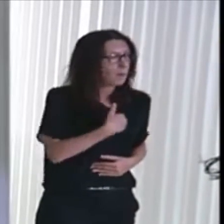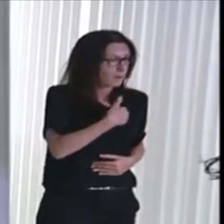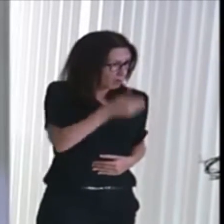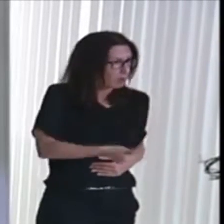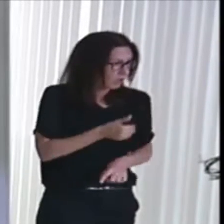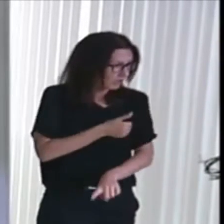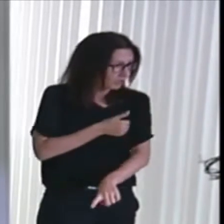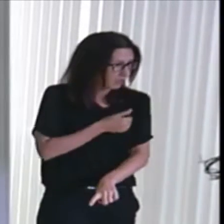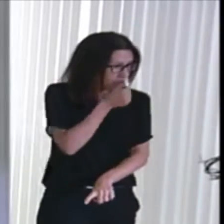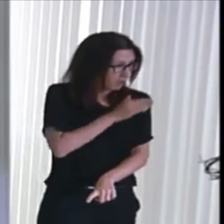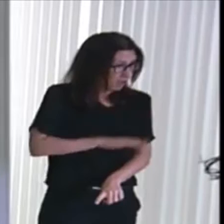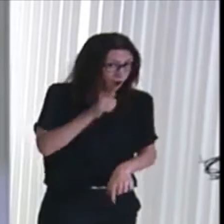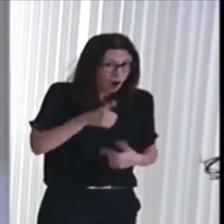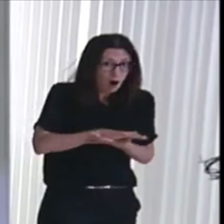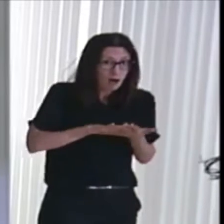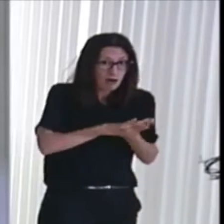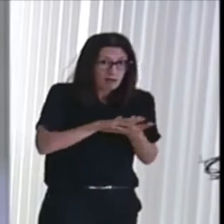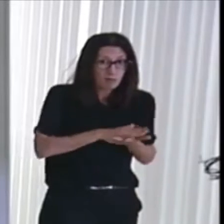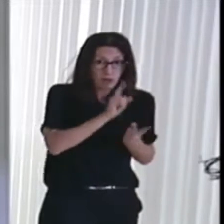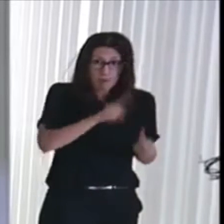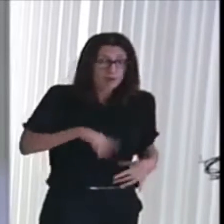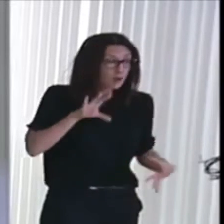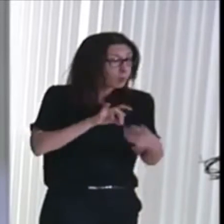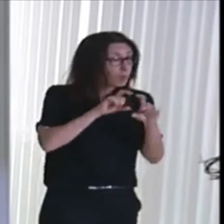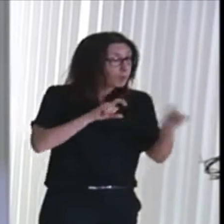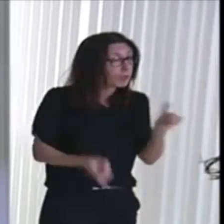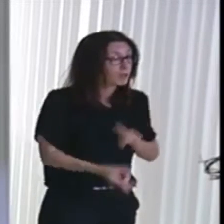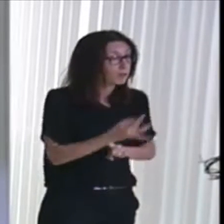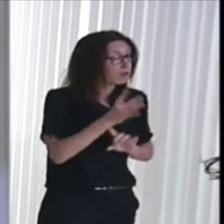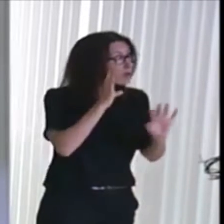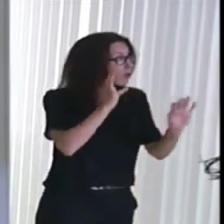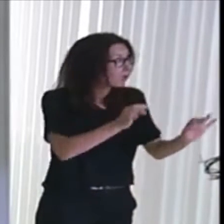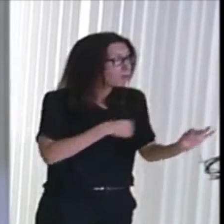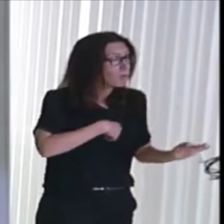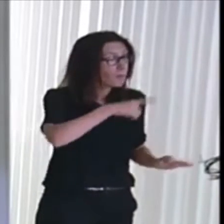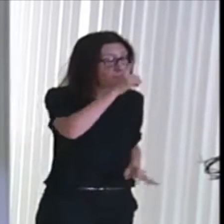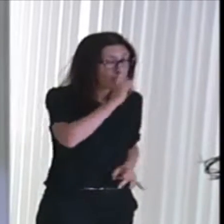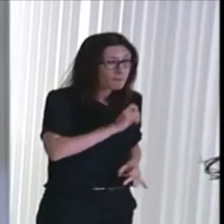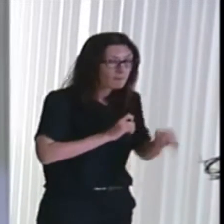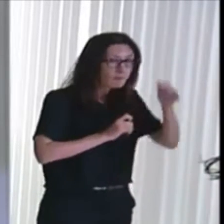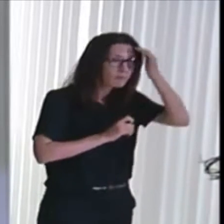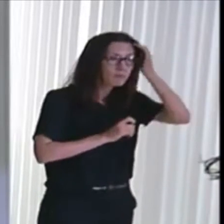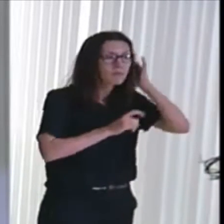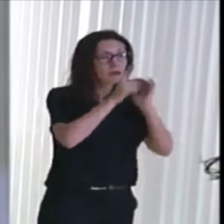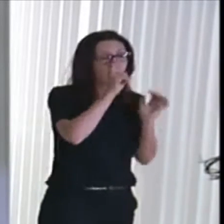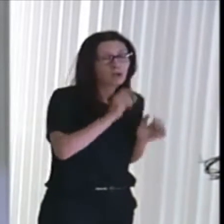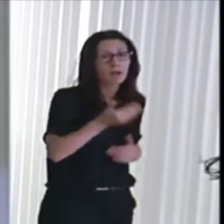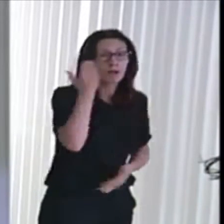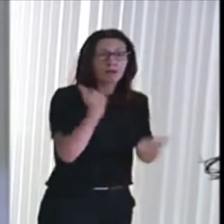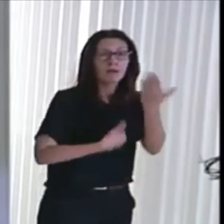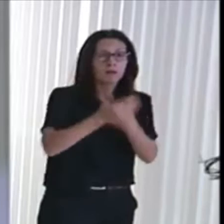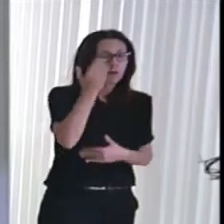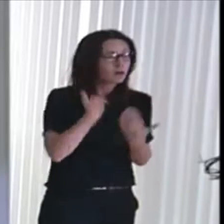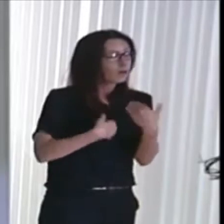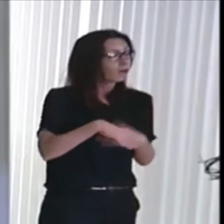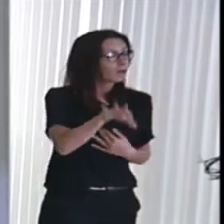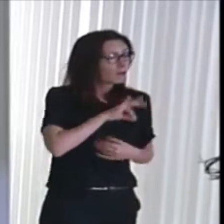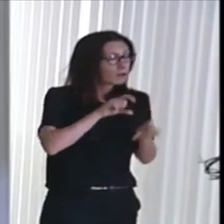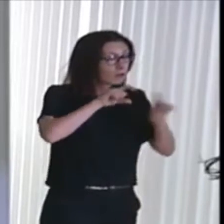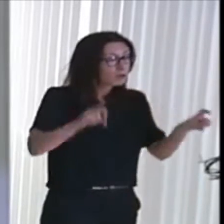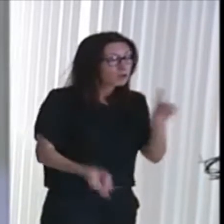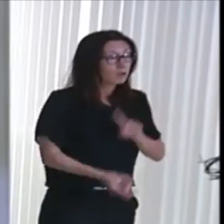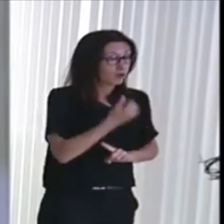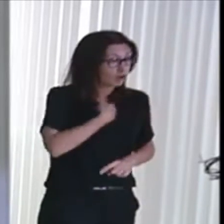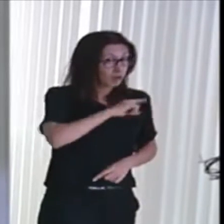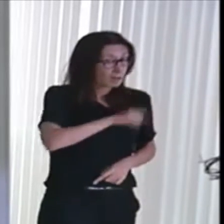de donde estamos hablando ahora, que es el emprendimiento, ¿no? Yo me acuerdo que cuando yo decidí emprender todas las cosas, mis hijas eran pequeñas, yo tengo